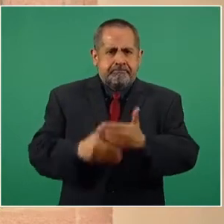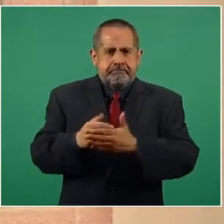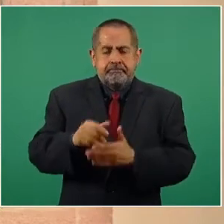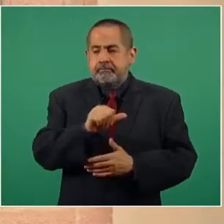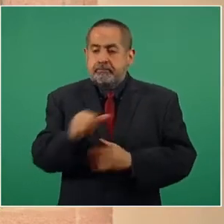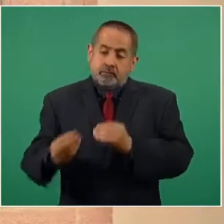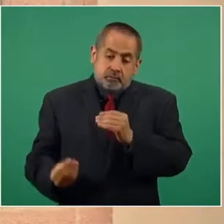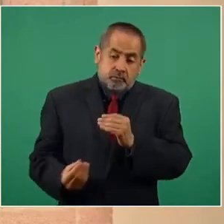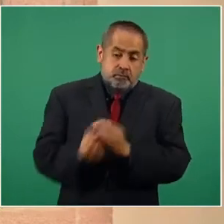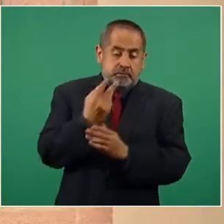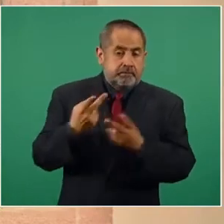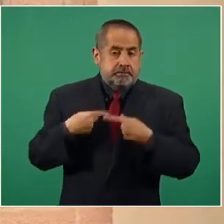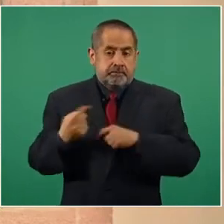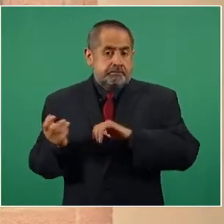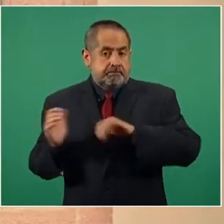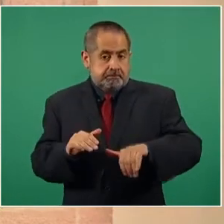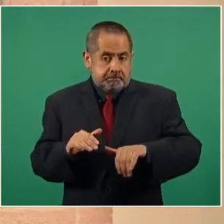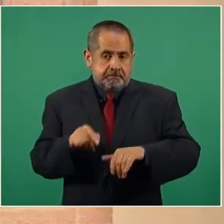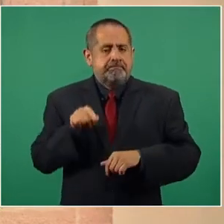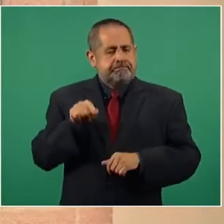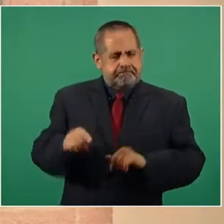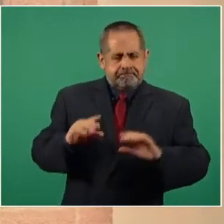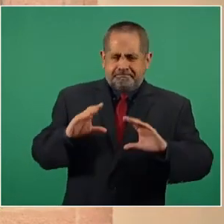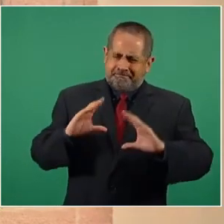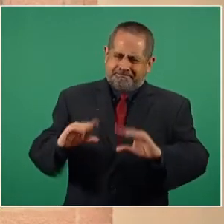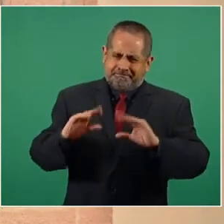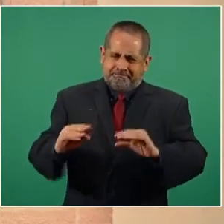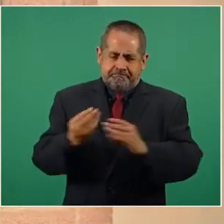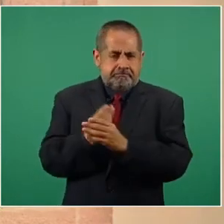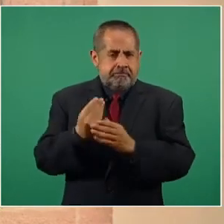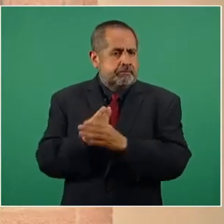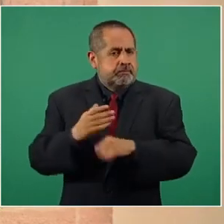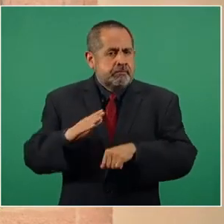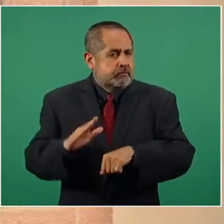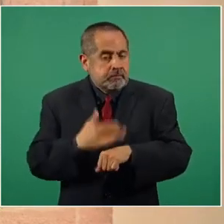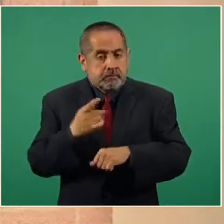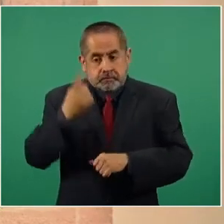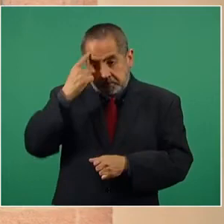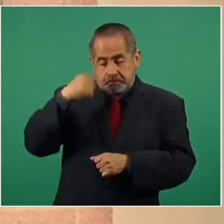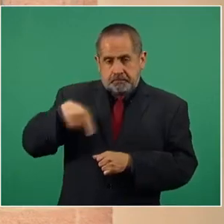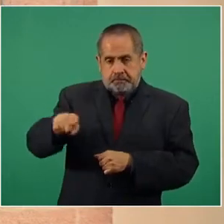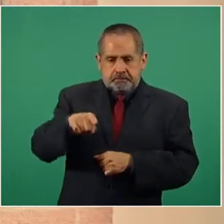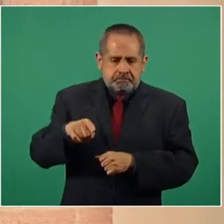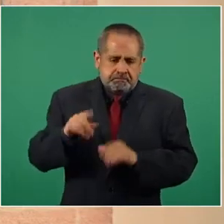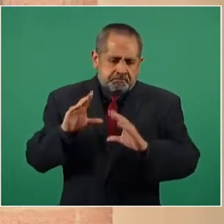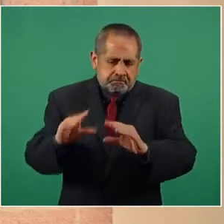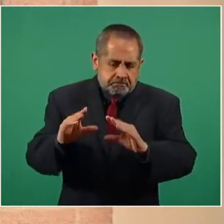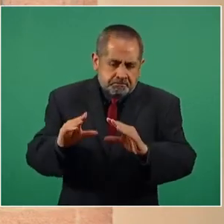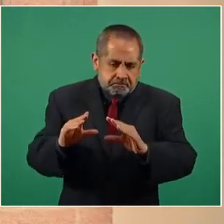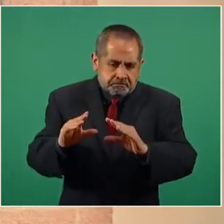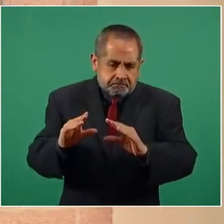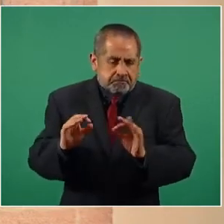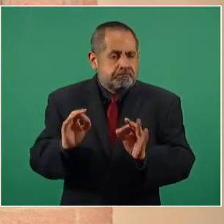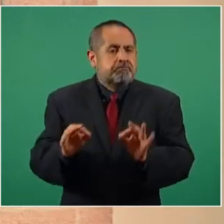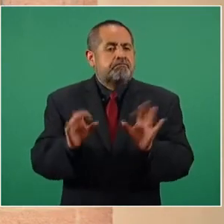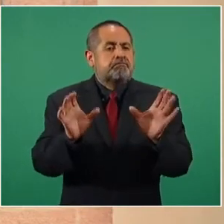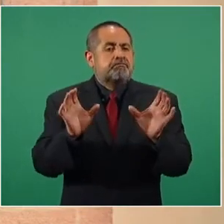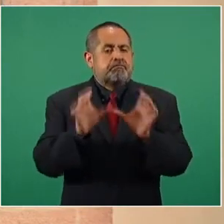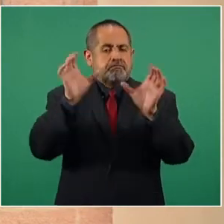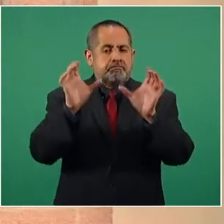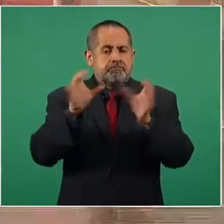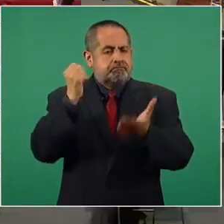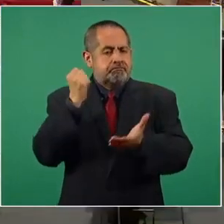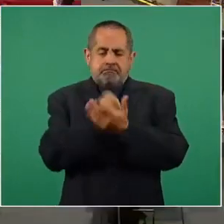de nuevo ingreso. Este curso es muy importante para la obtención del certificado único policial que es